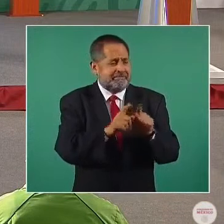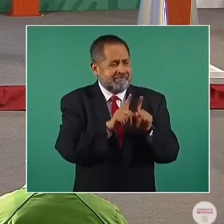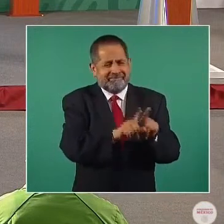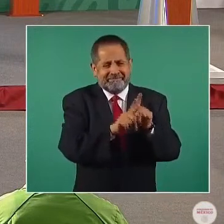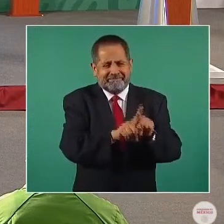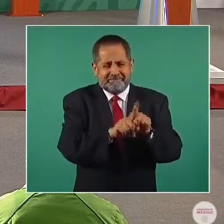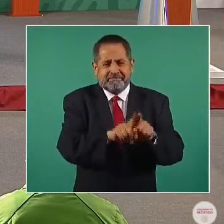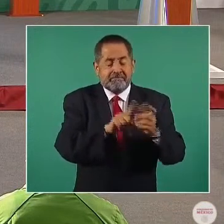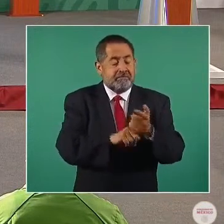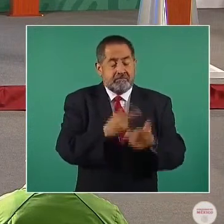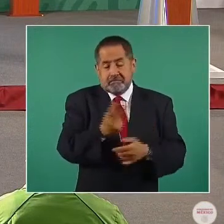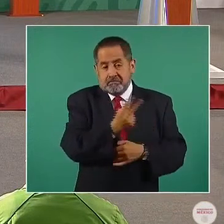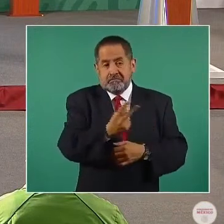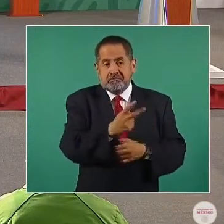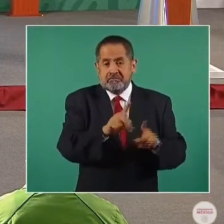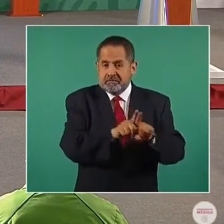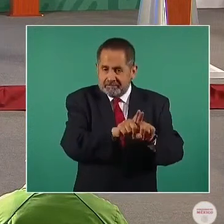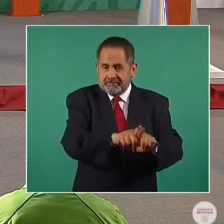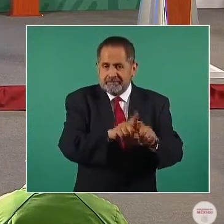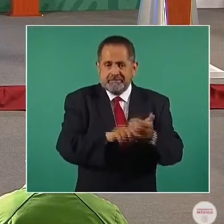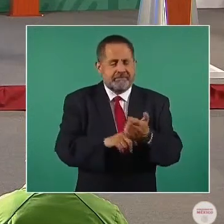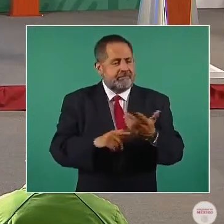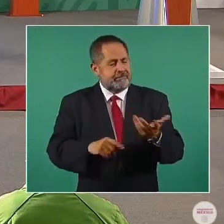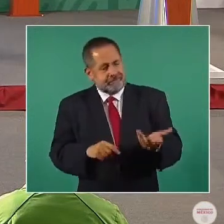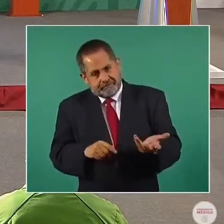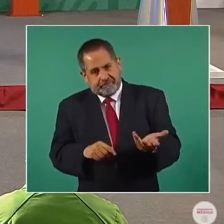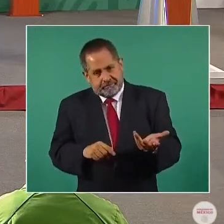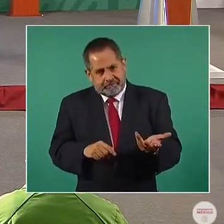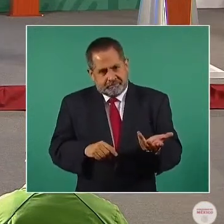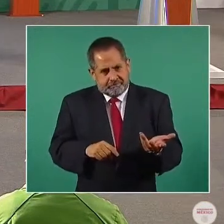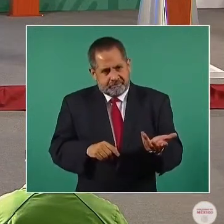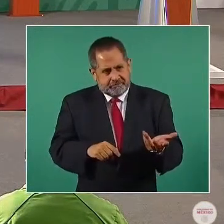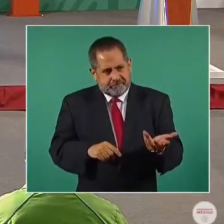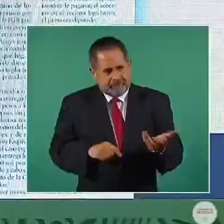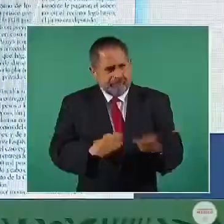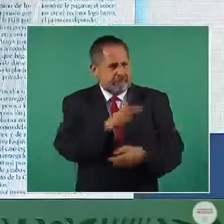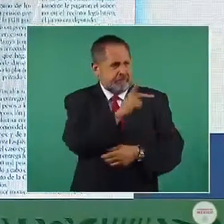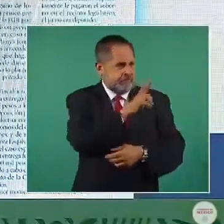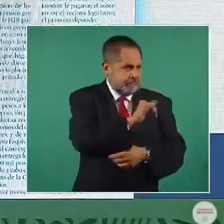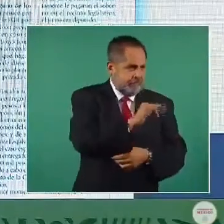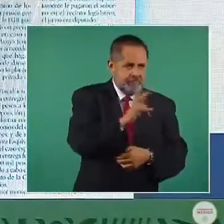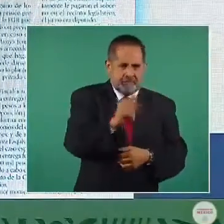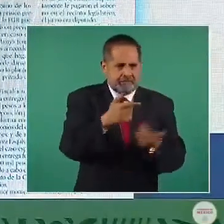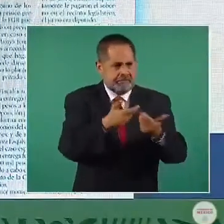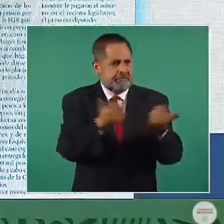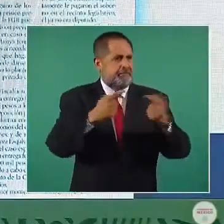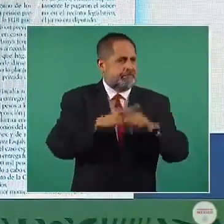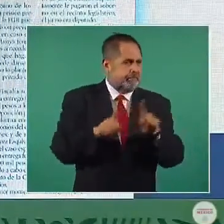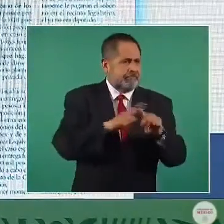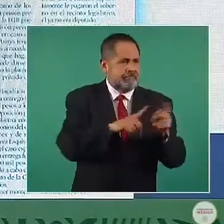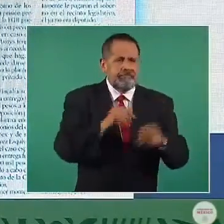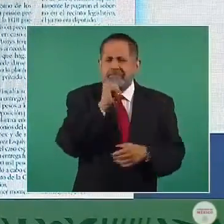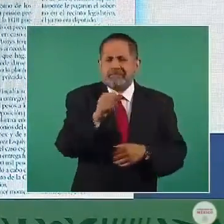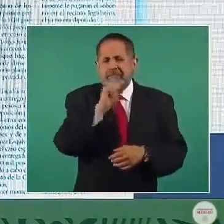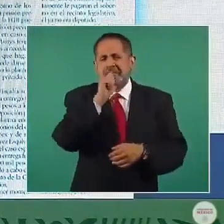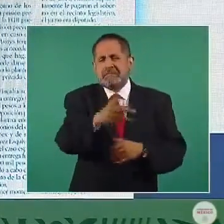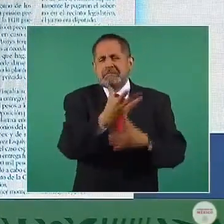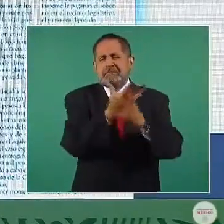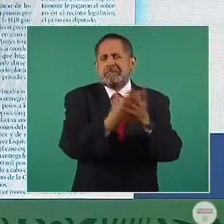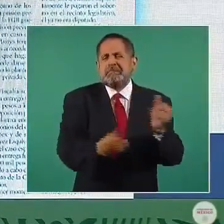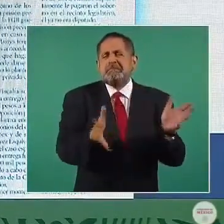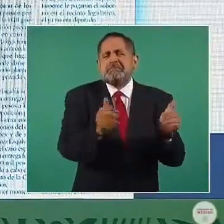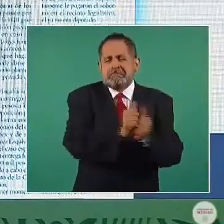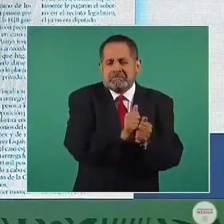mucho, muy estrecha. Ya no hay diferencias entre el PRI y el PAN.